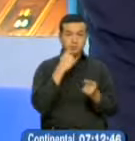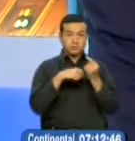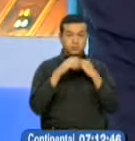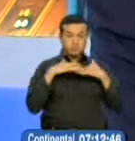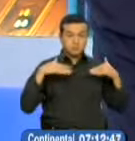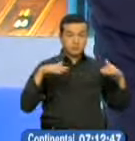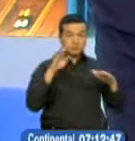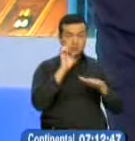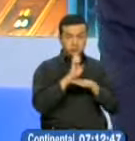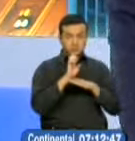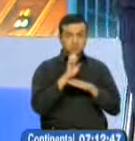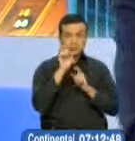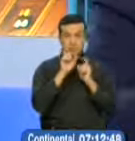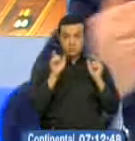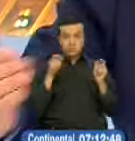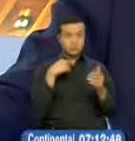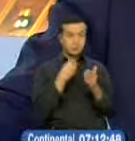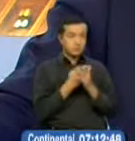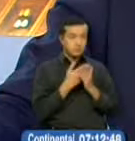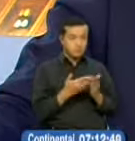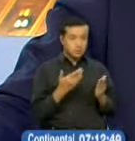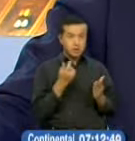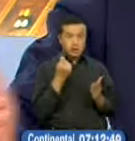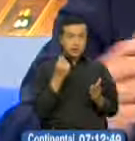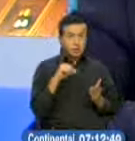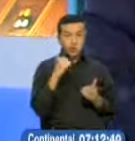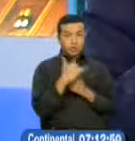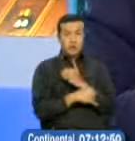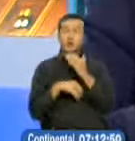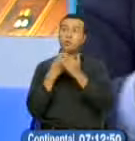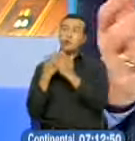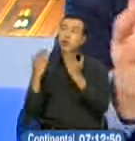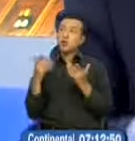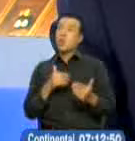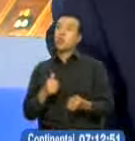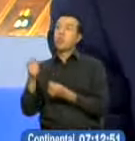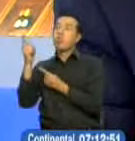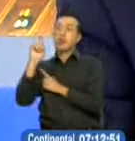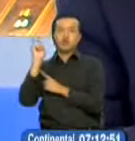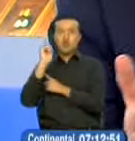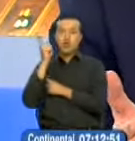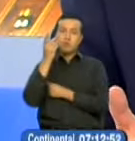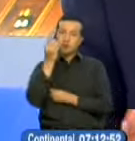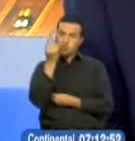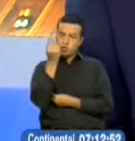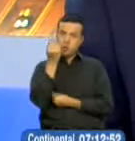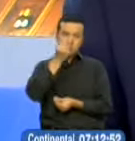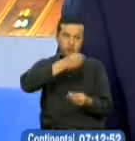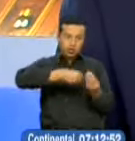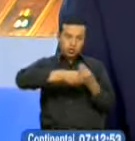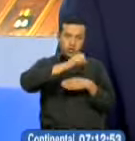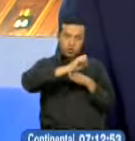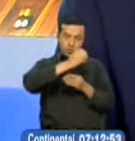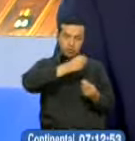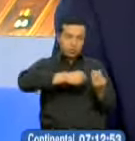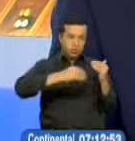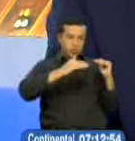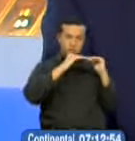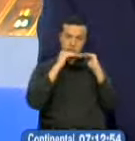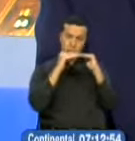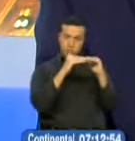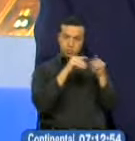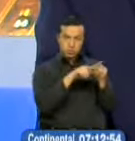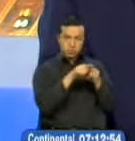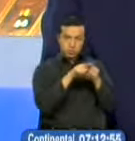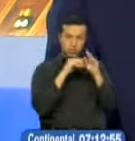locales, para que prefieran lo nuestro y evitar la salida de divisas, es decir, competir con las importaciones en igualdad de condiciones,